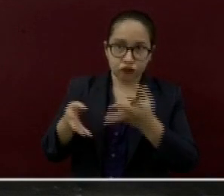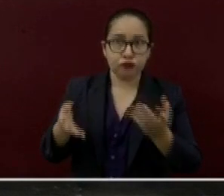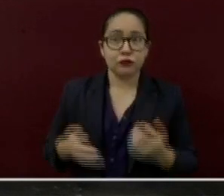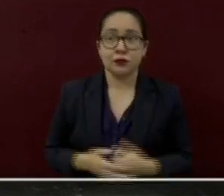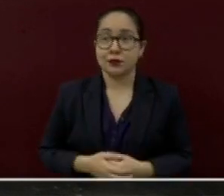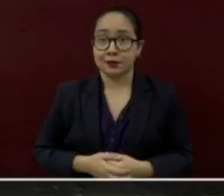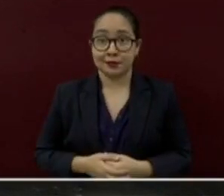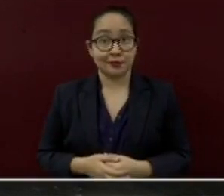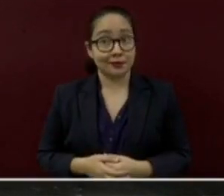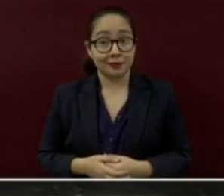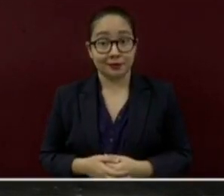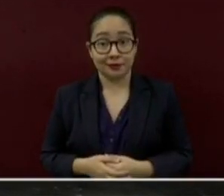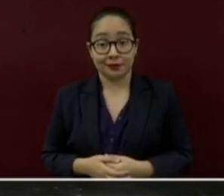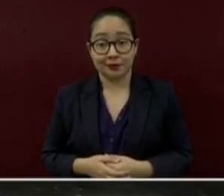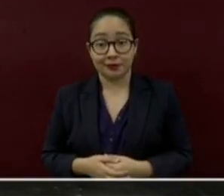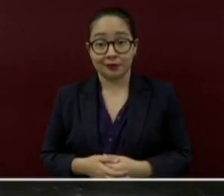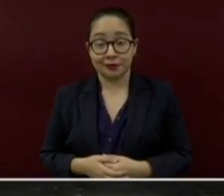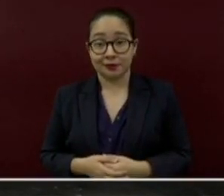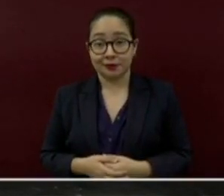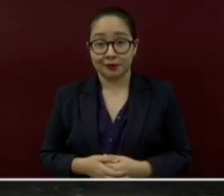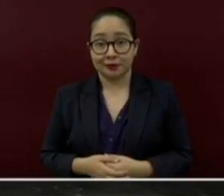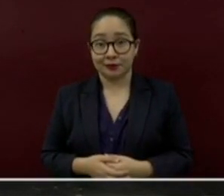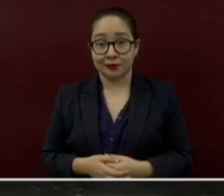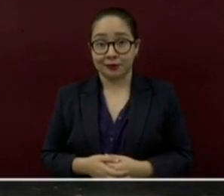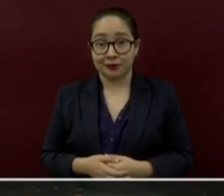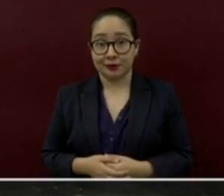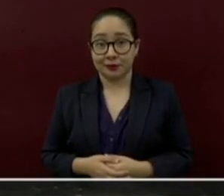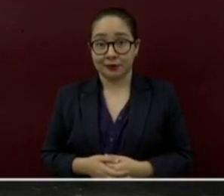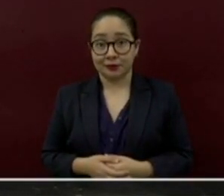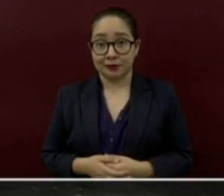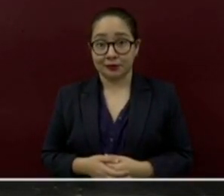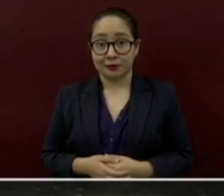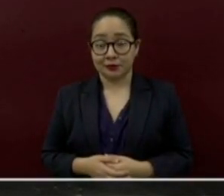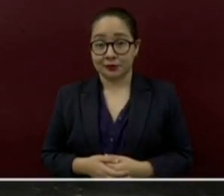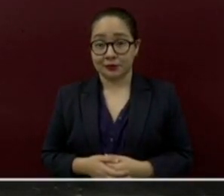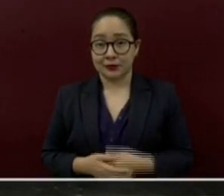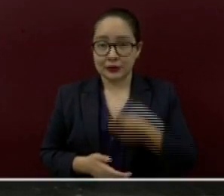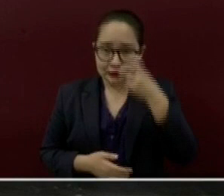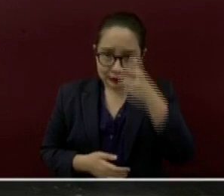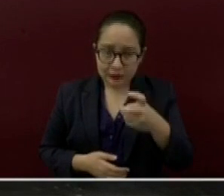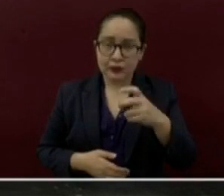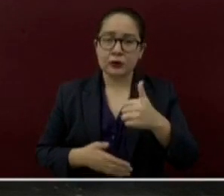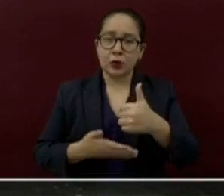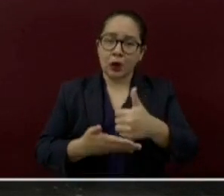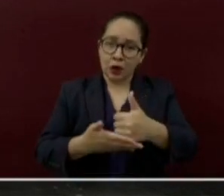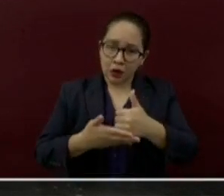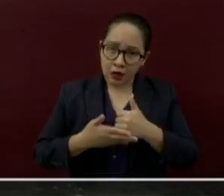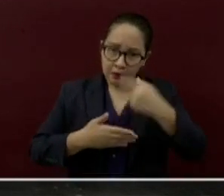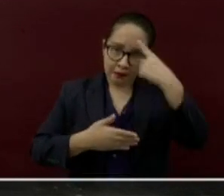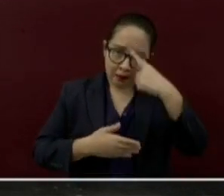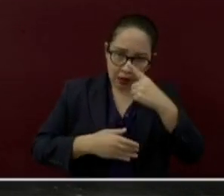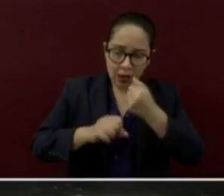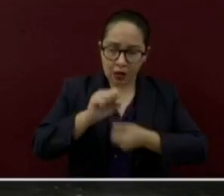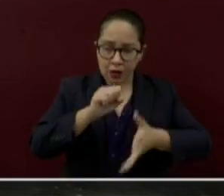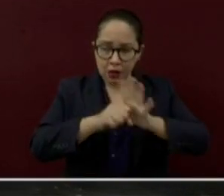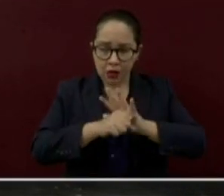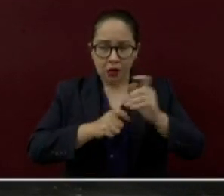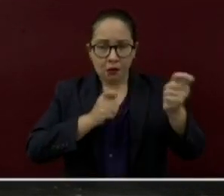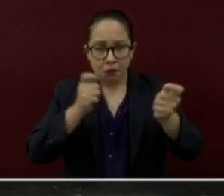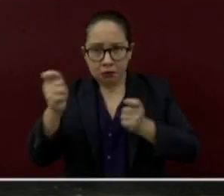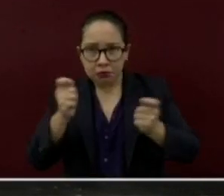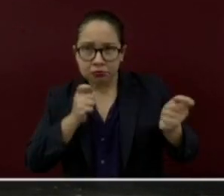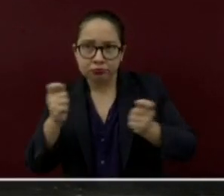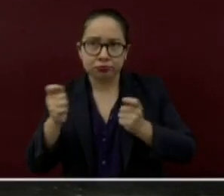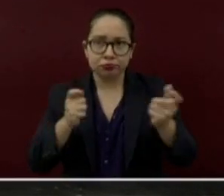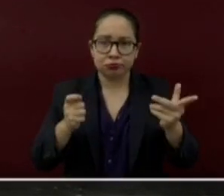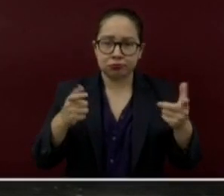por supuesto con esto vamos a detener y a combatir esta epidemia